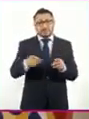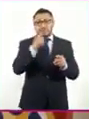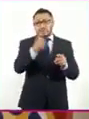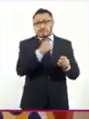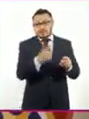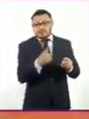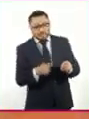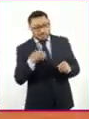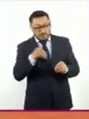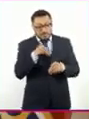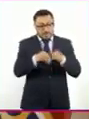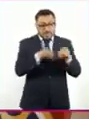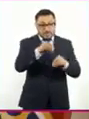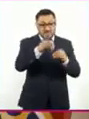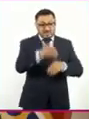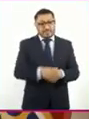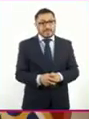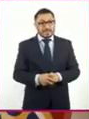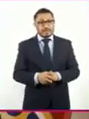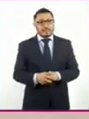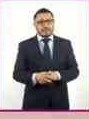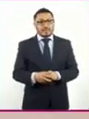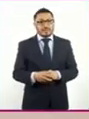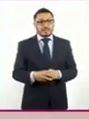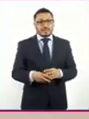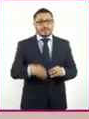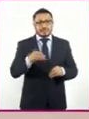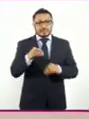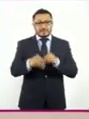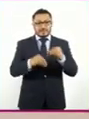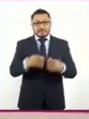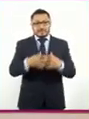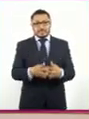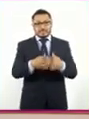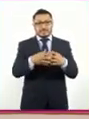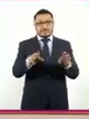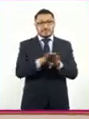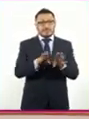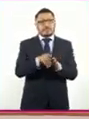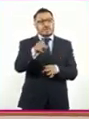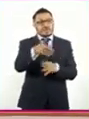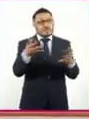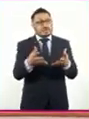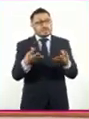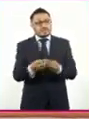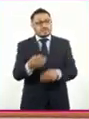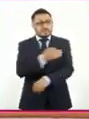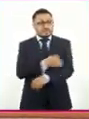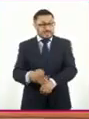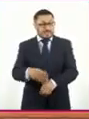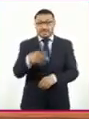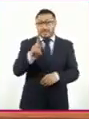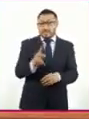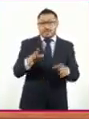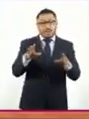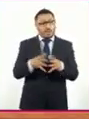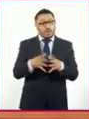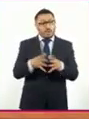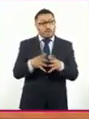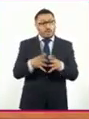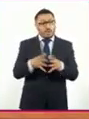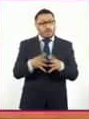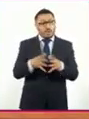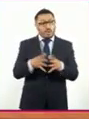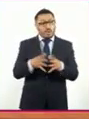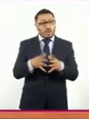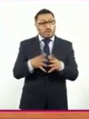los cuadernos. El proceso industrial es similar al que llevas a cabo con tu familia, pero a gran escala y de